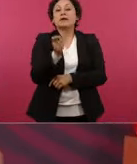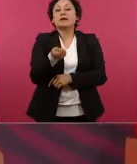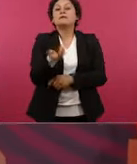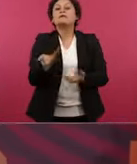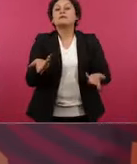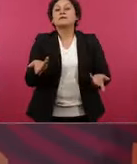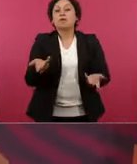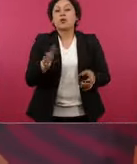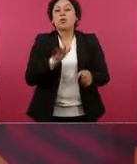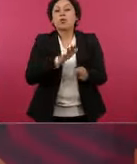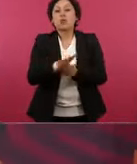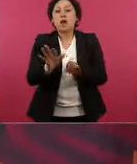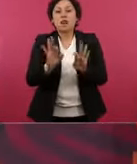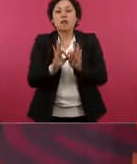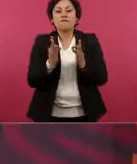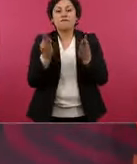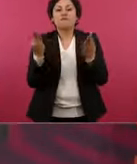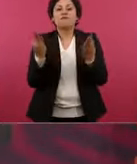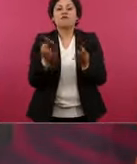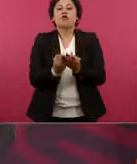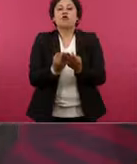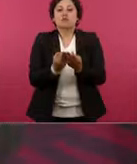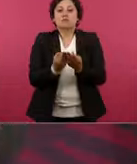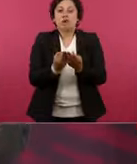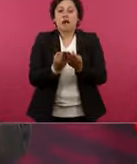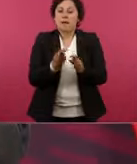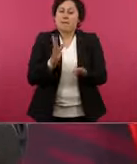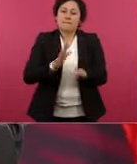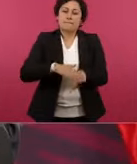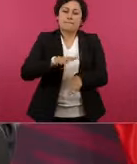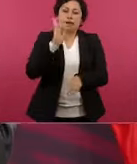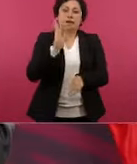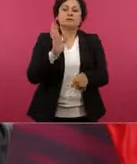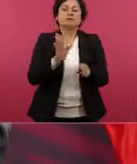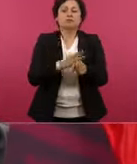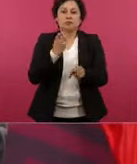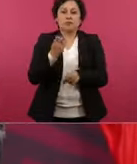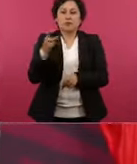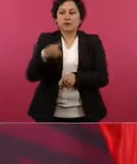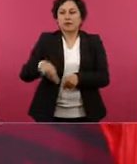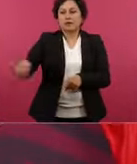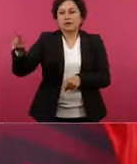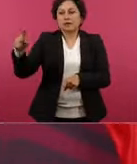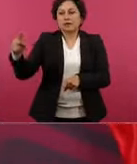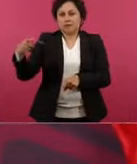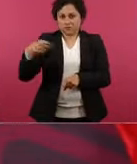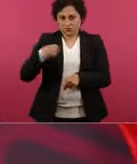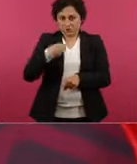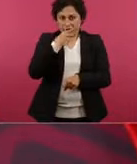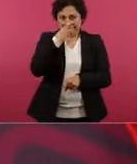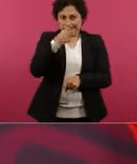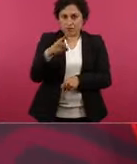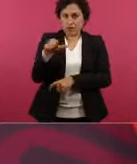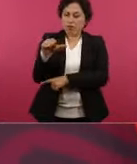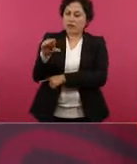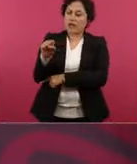predominante, por eso se enojan conmigo cuando hablo del aspiracionismo, me refiero a eso.